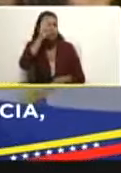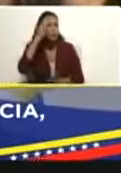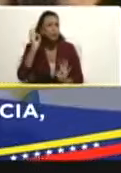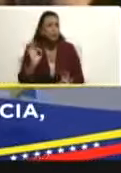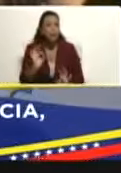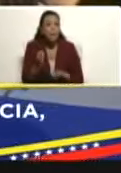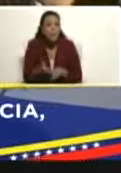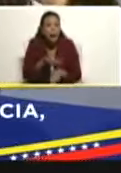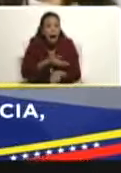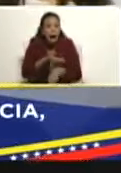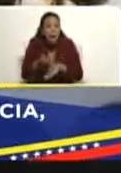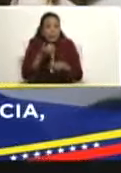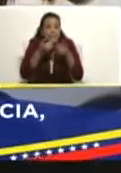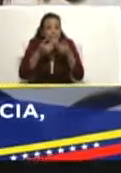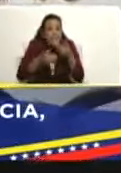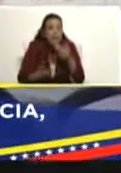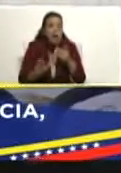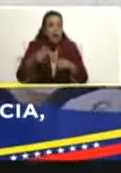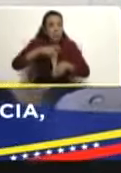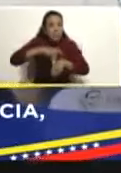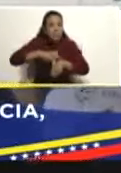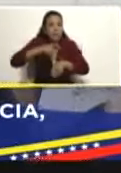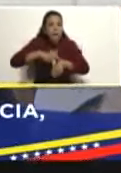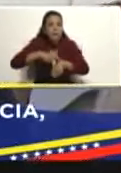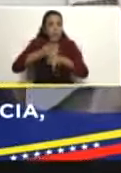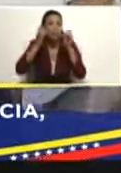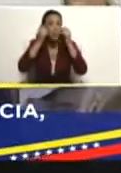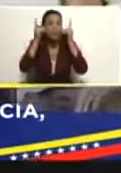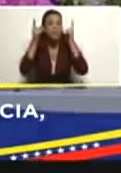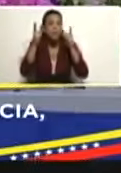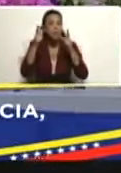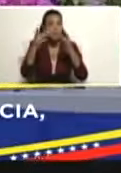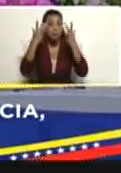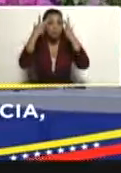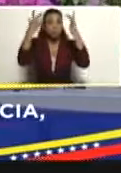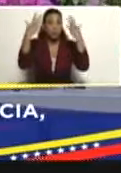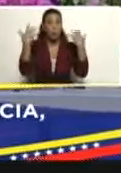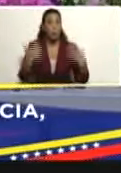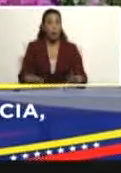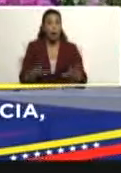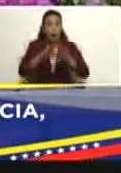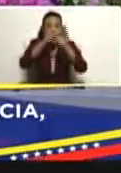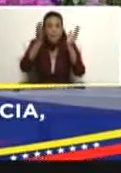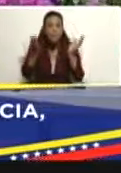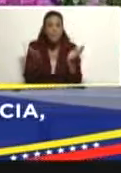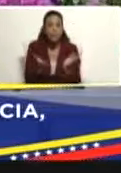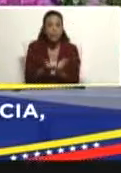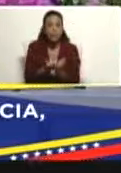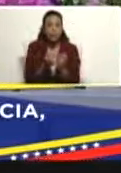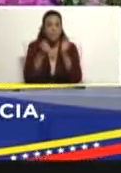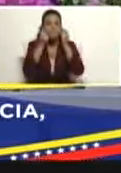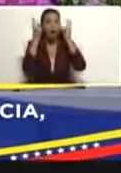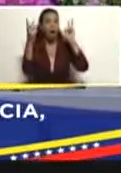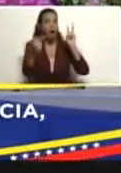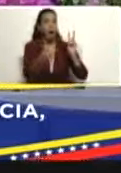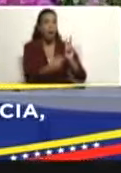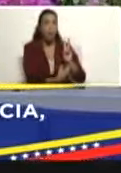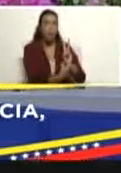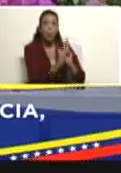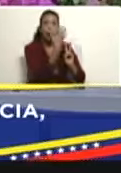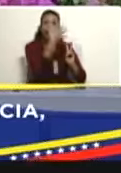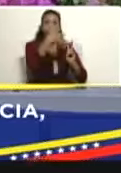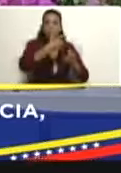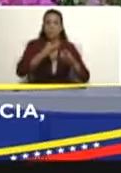más temprano que tarde habrá sorpresa. Y el mundo despertará y saldrá de